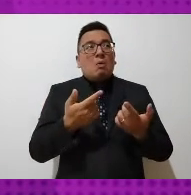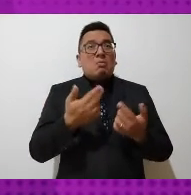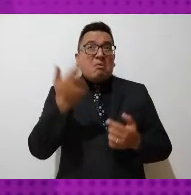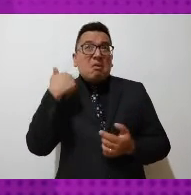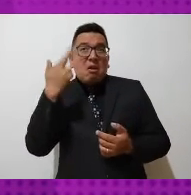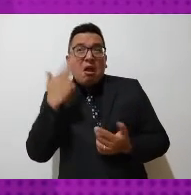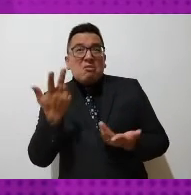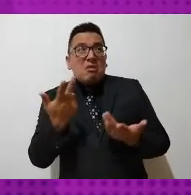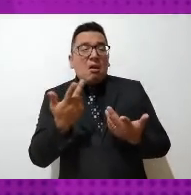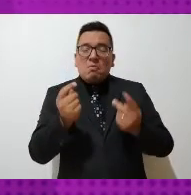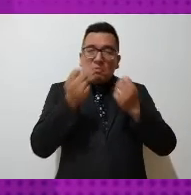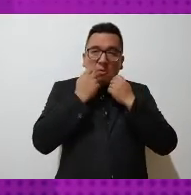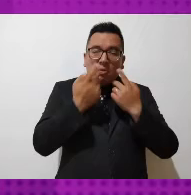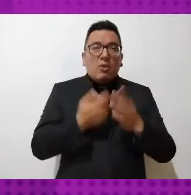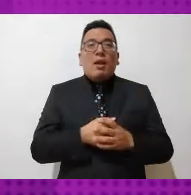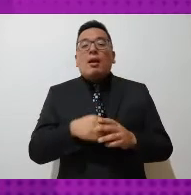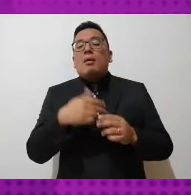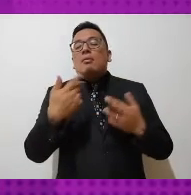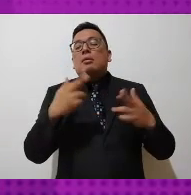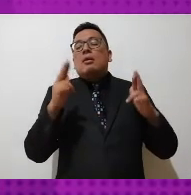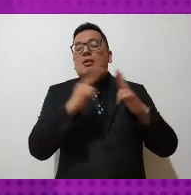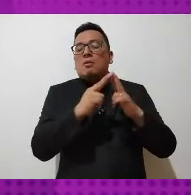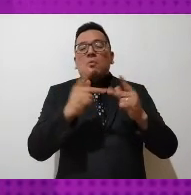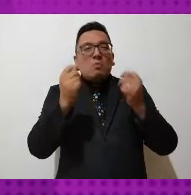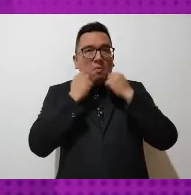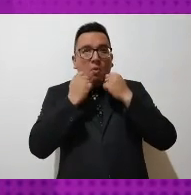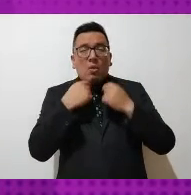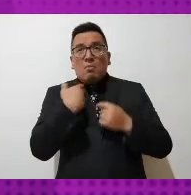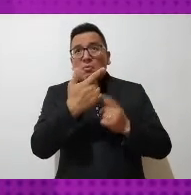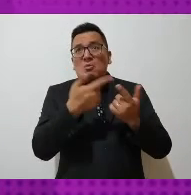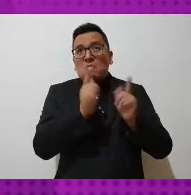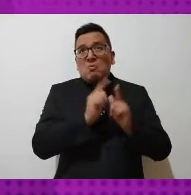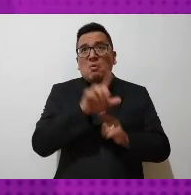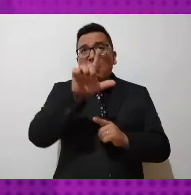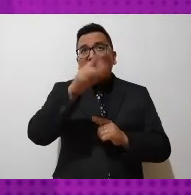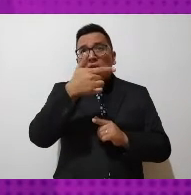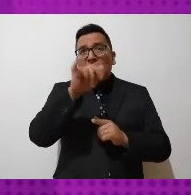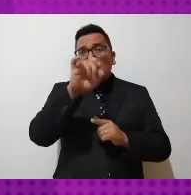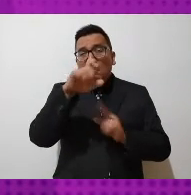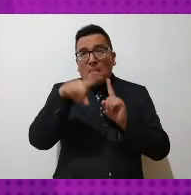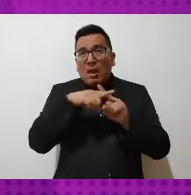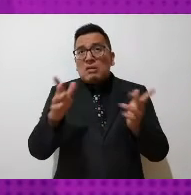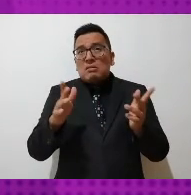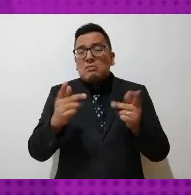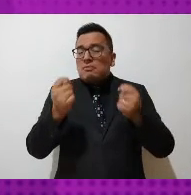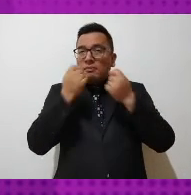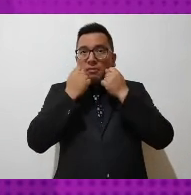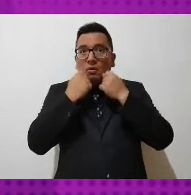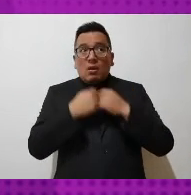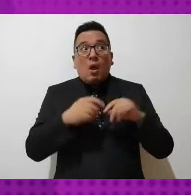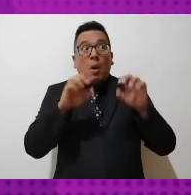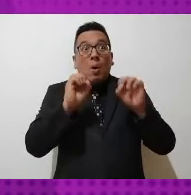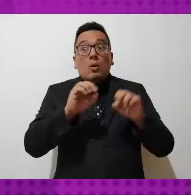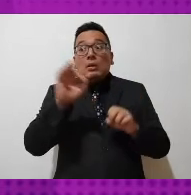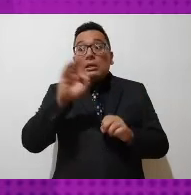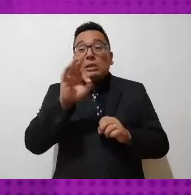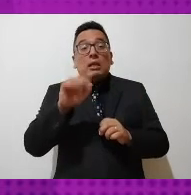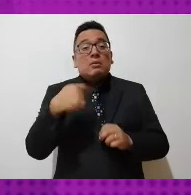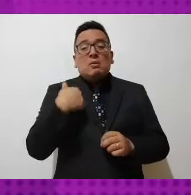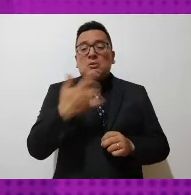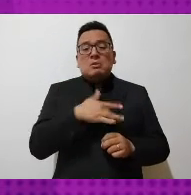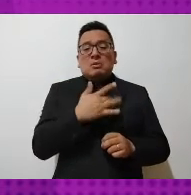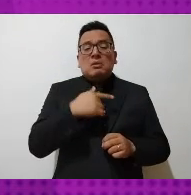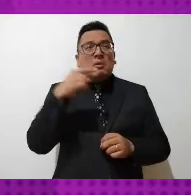qué religión pertenece, cuáles son sus preferencias sexuales, o si se tuvo que haber ido de su propia tierra